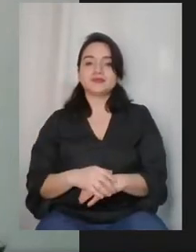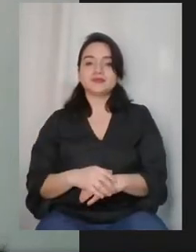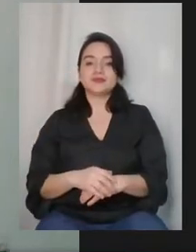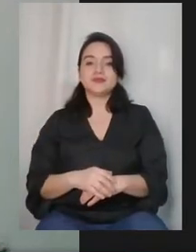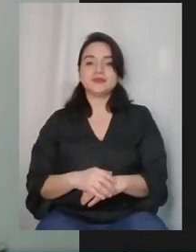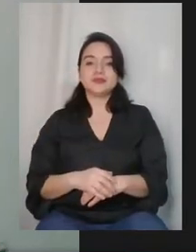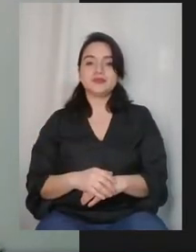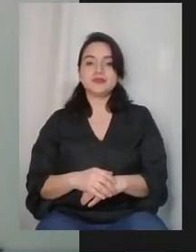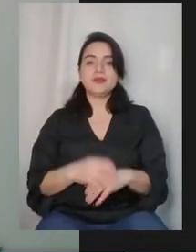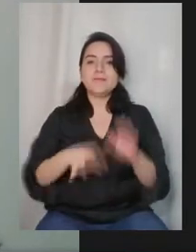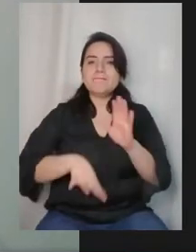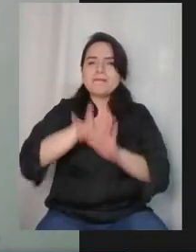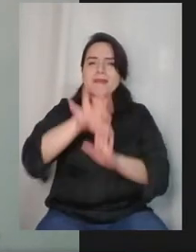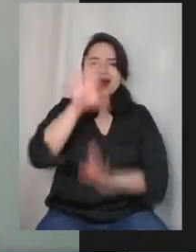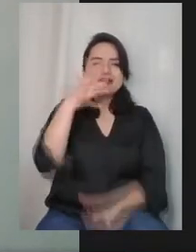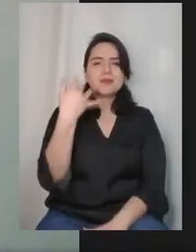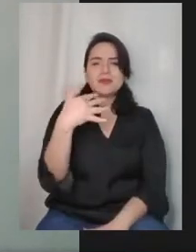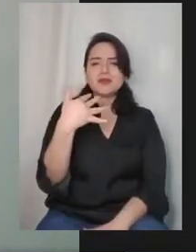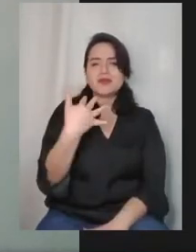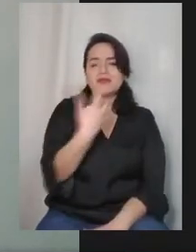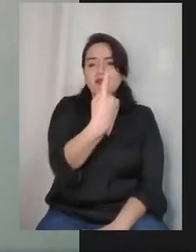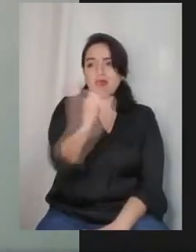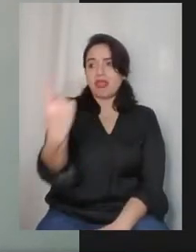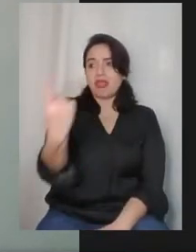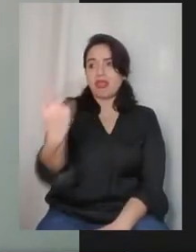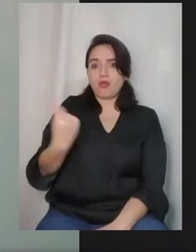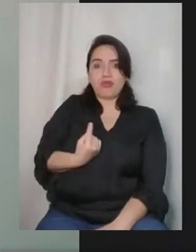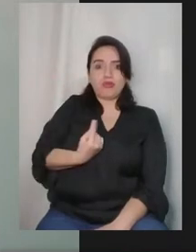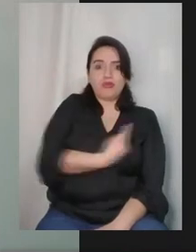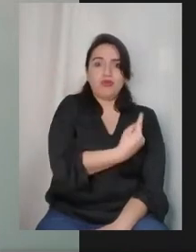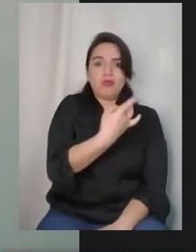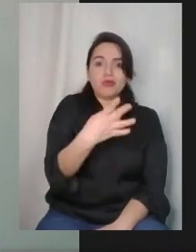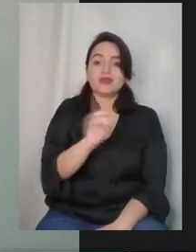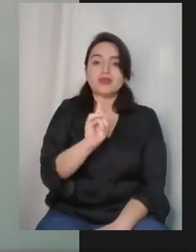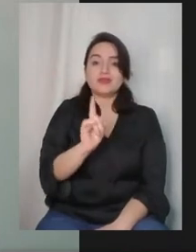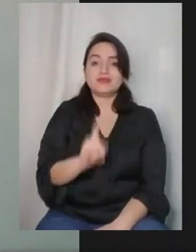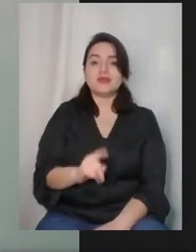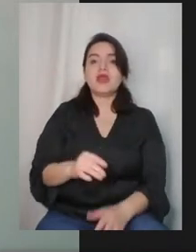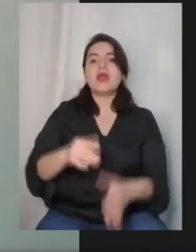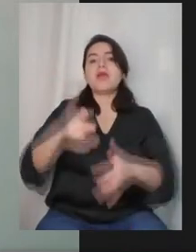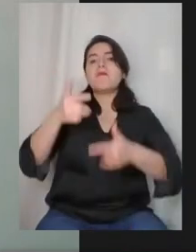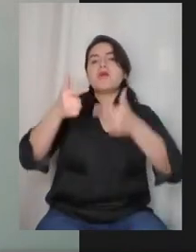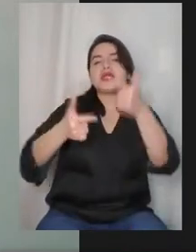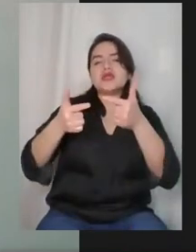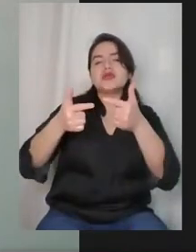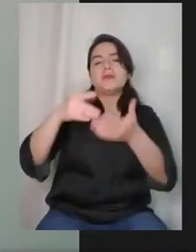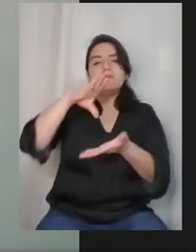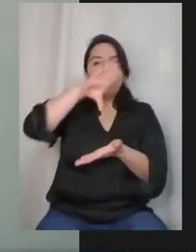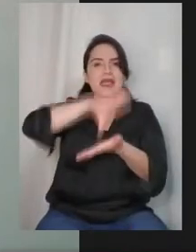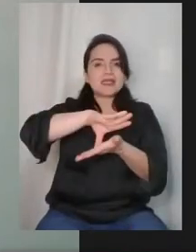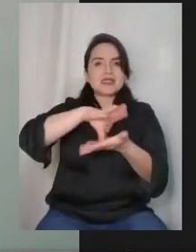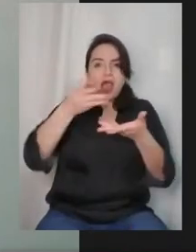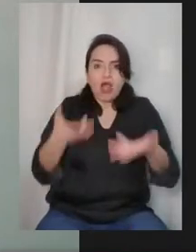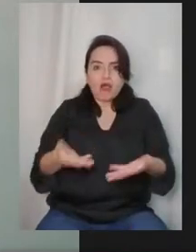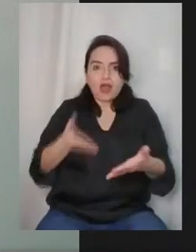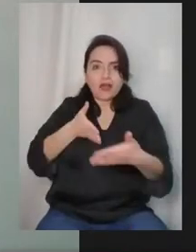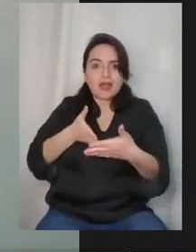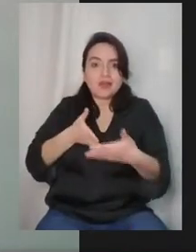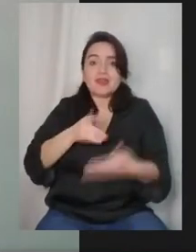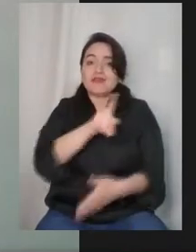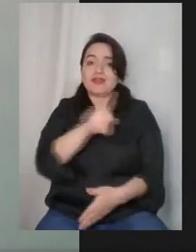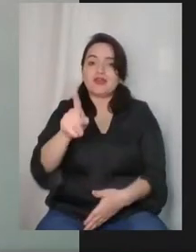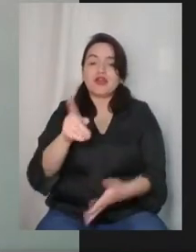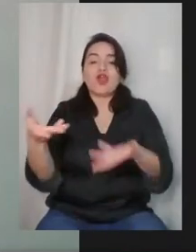allá de cada uno de nosotras mismas, más allá de las fronteras político-administrativas que hoy existen. La colaboración internacional para